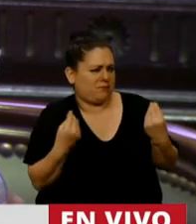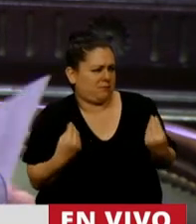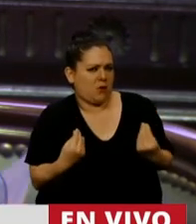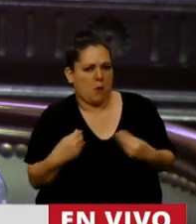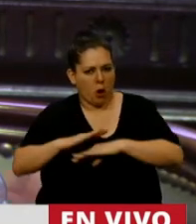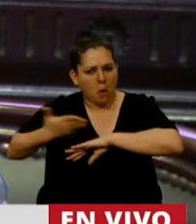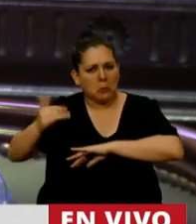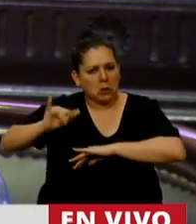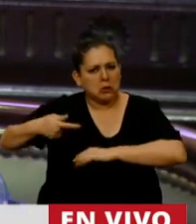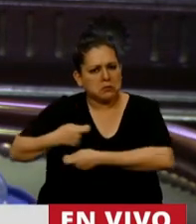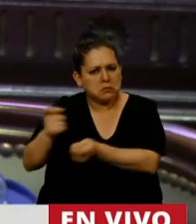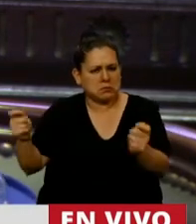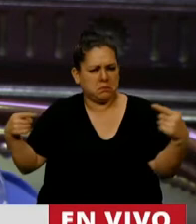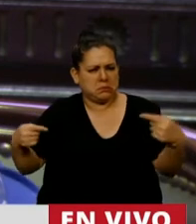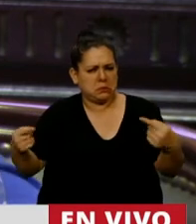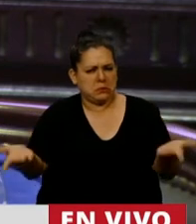Presidente,